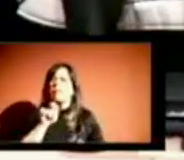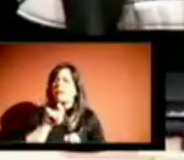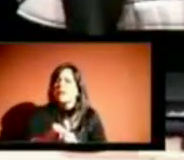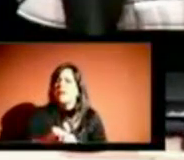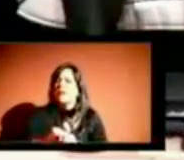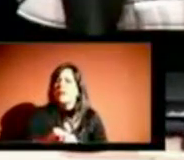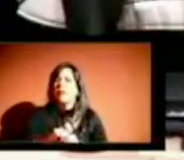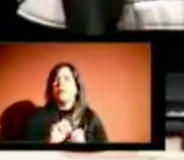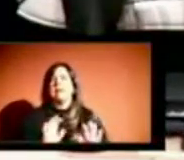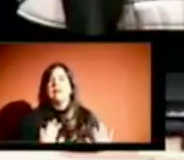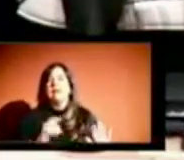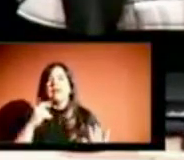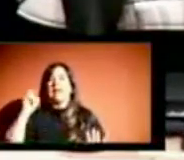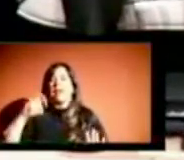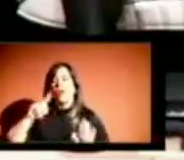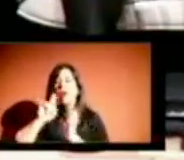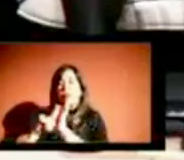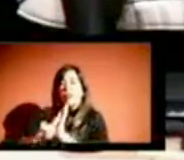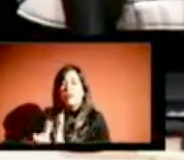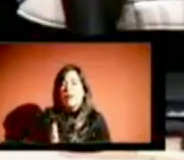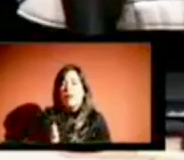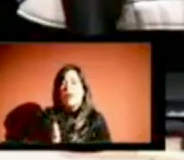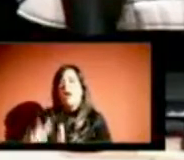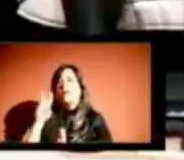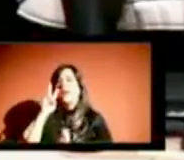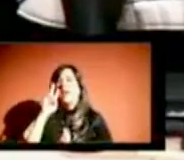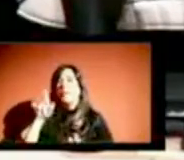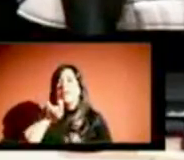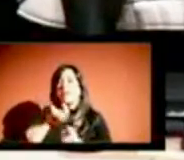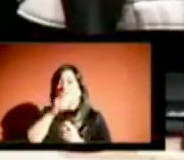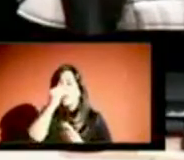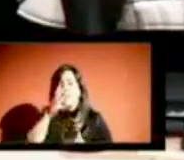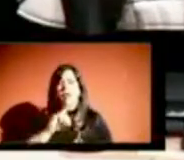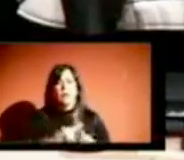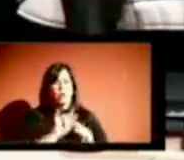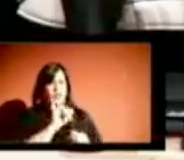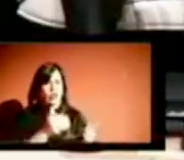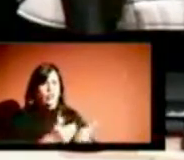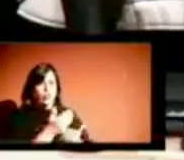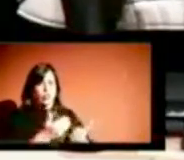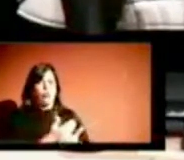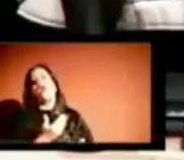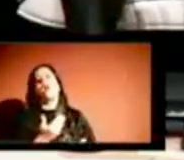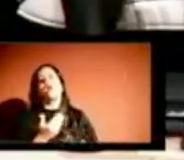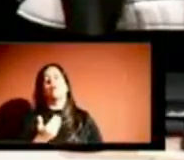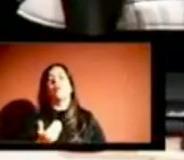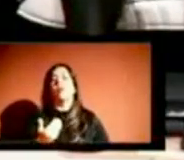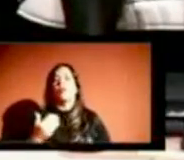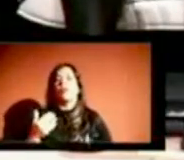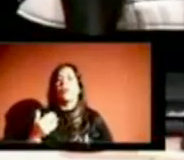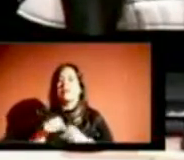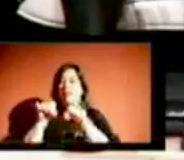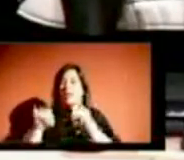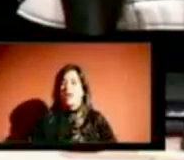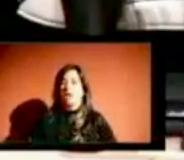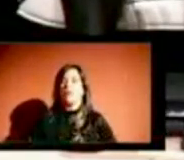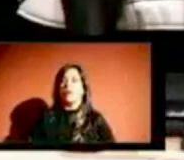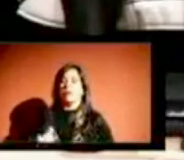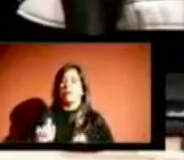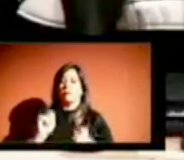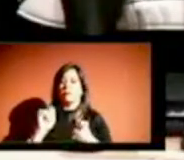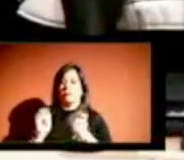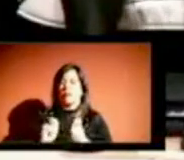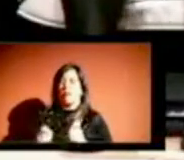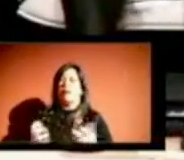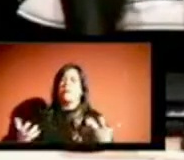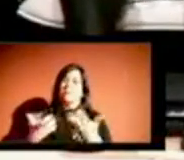específico? Tengo que verificar ahora para darle la cifra exacta. La actualización, ¿verdad? Porque es una actualización, no es un sistema nuevo. Fue como parte